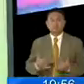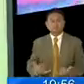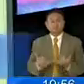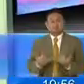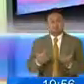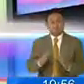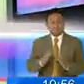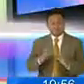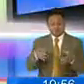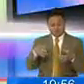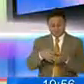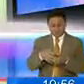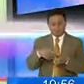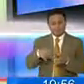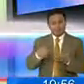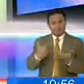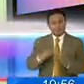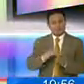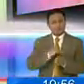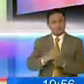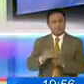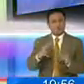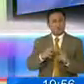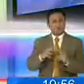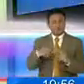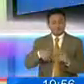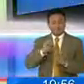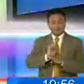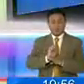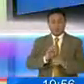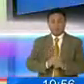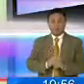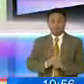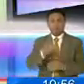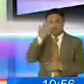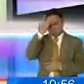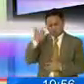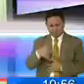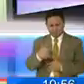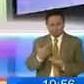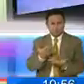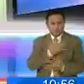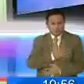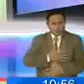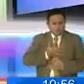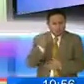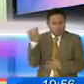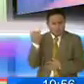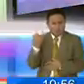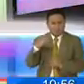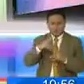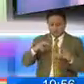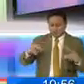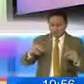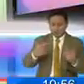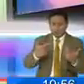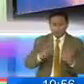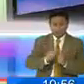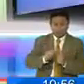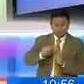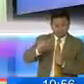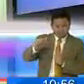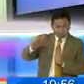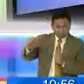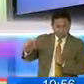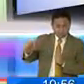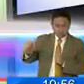Momento de este segmento que nos invita a conocer nuestro país, porque para disfrutar de espacios verdes llenos de naturaleza no les hace